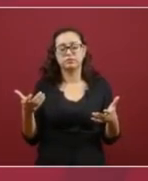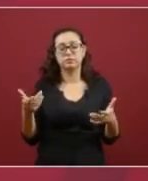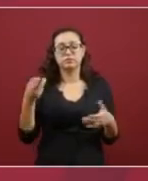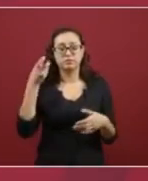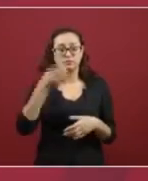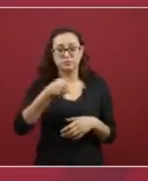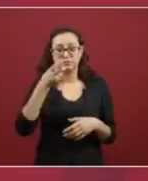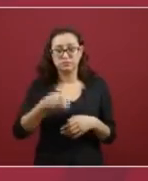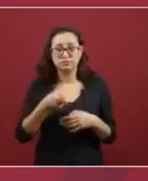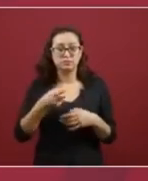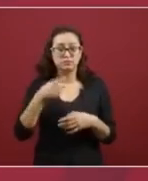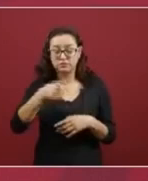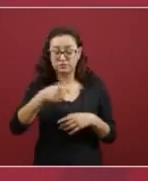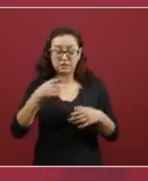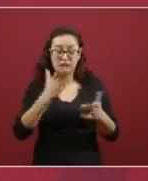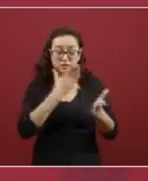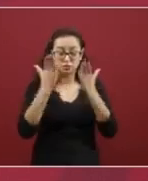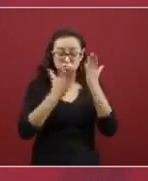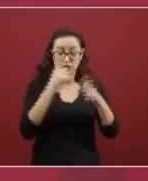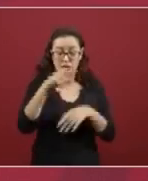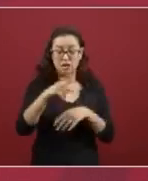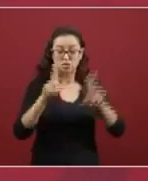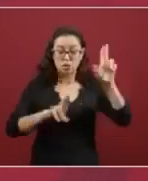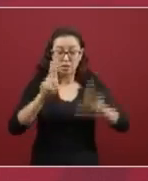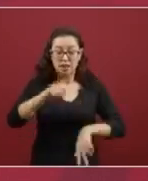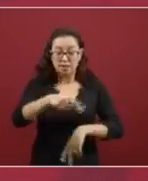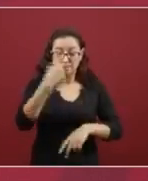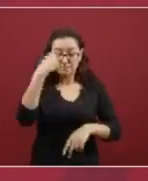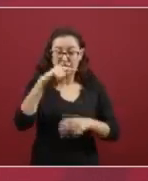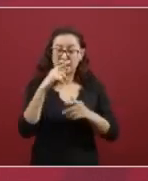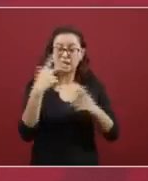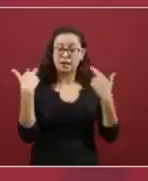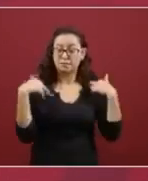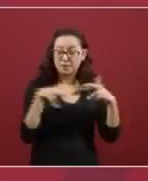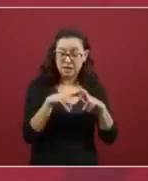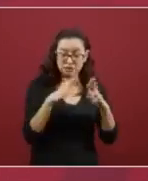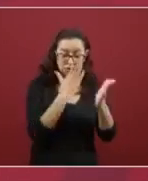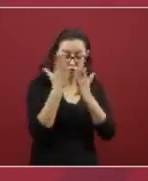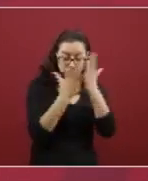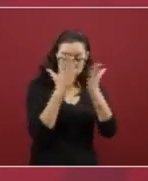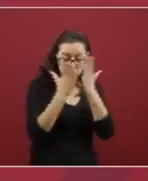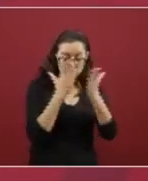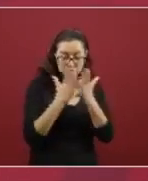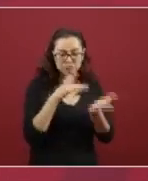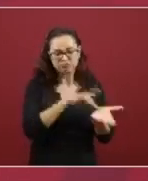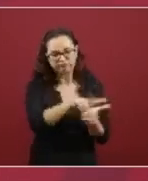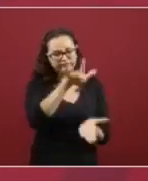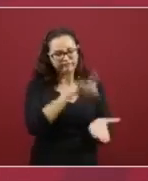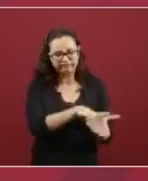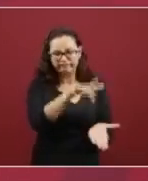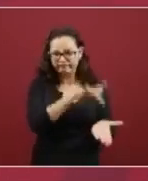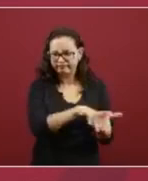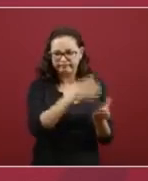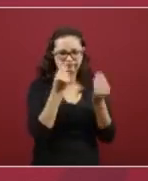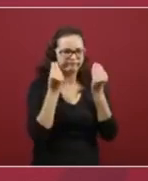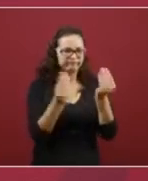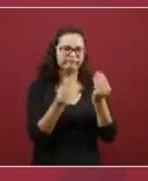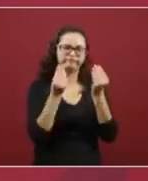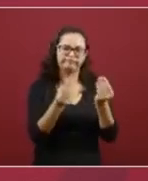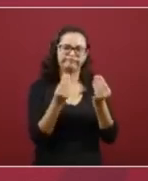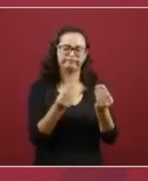las normales. Se les va a apoyar. La